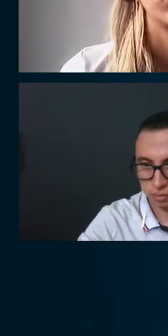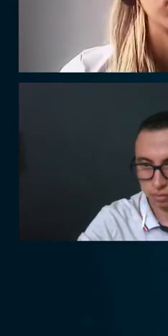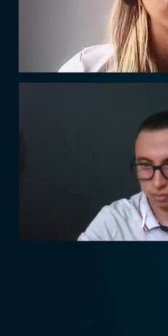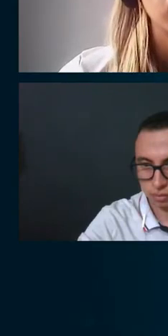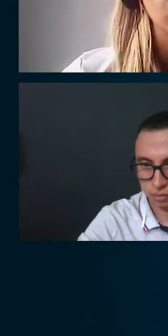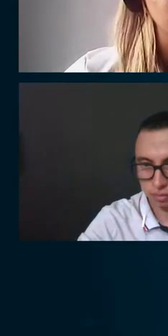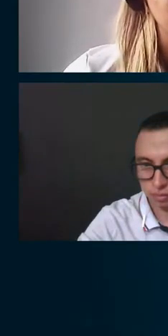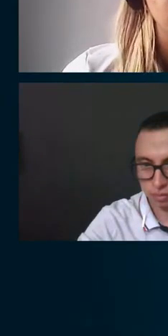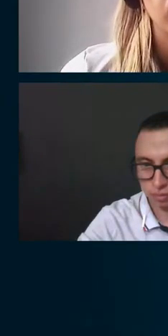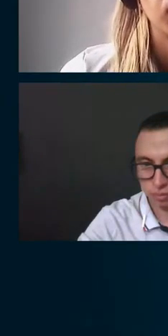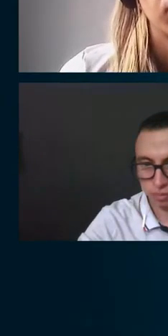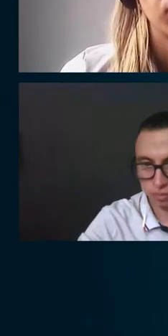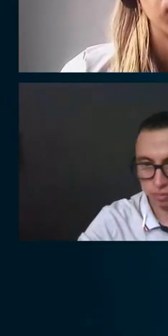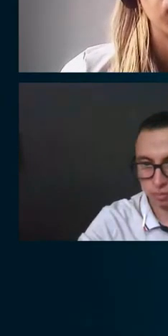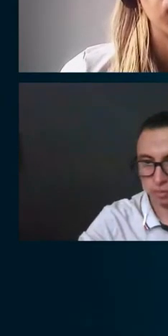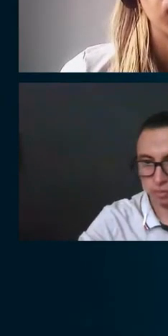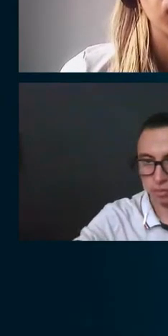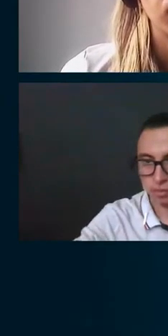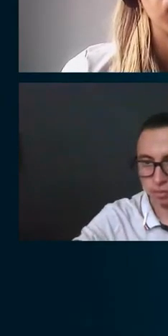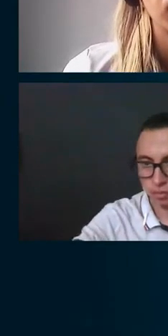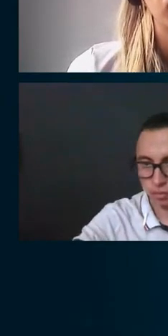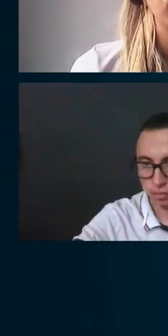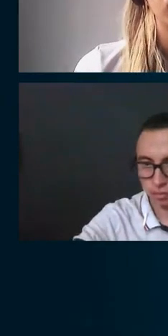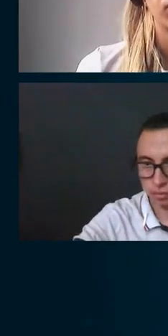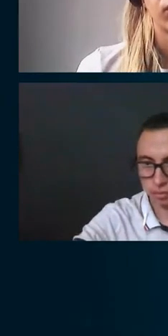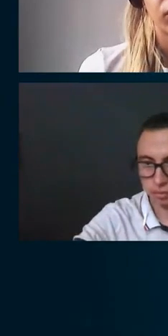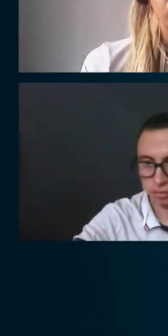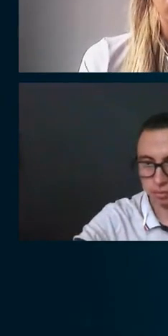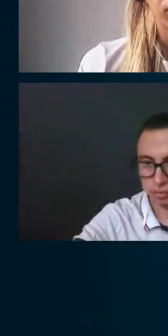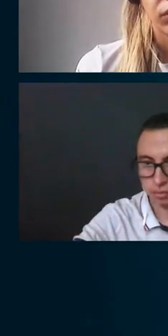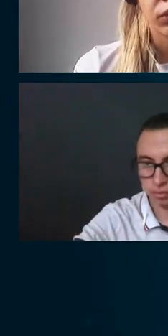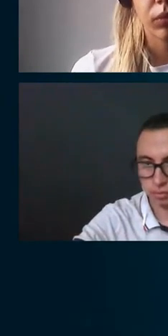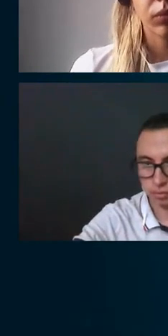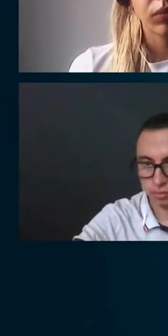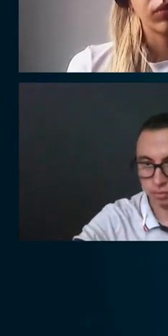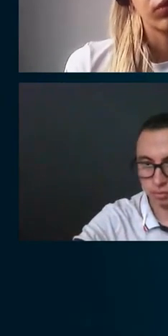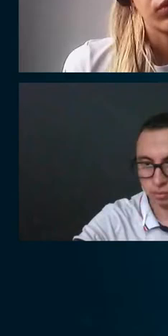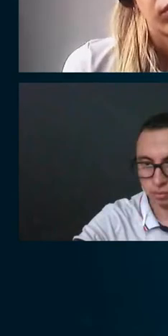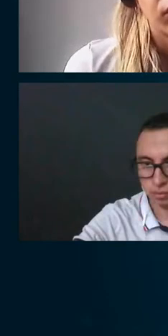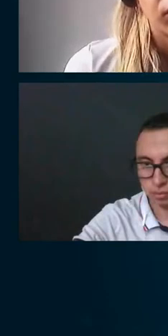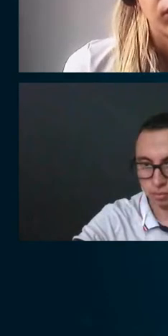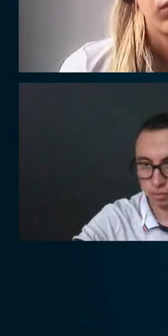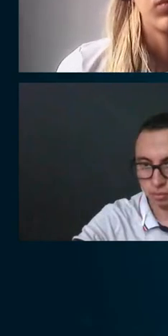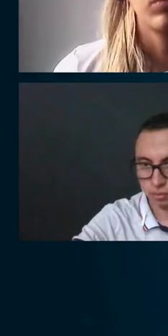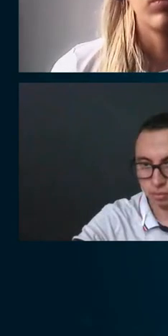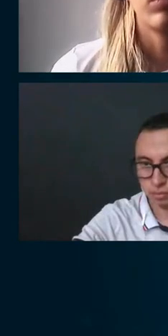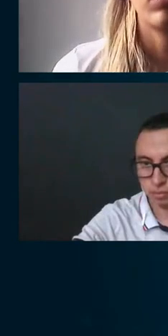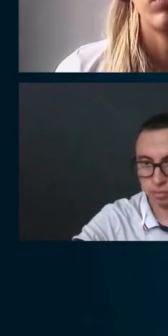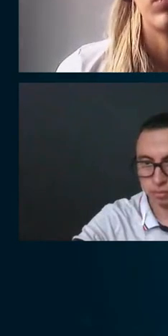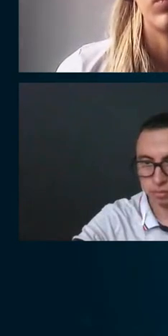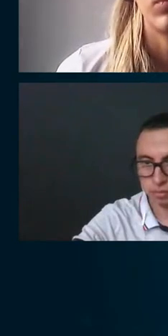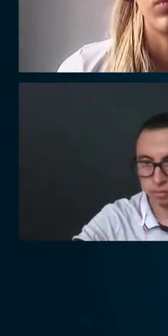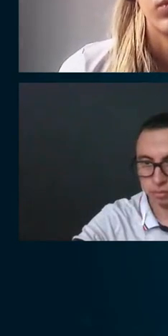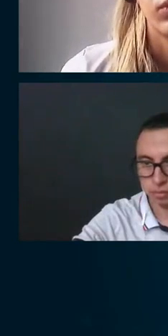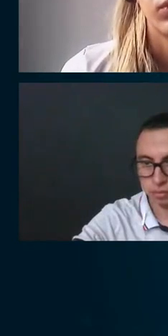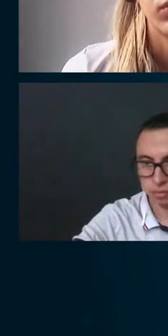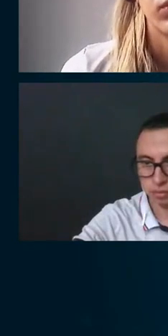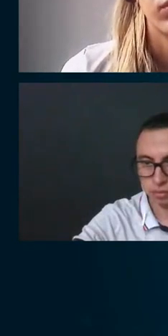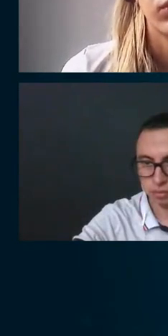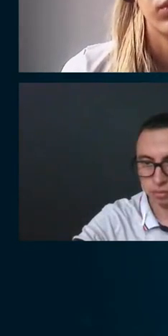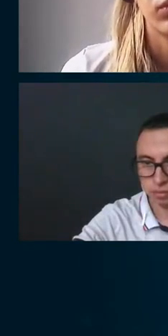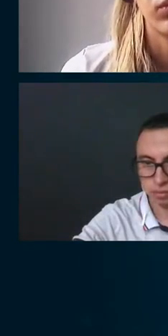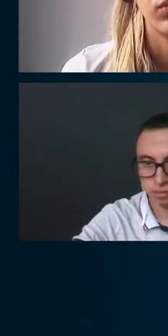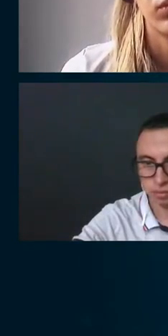Entonces, creo que con ese puedes empezar. Es un libro, o sea, uno cada vez que lo lee y lo vuelve y lo lee, creo que le encuentra